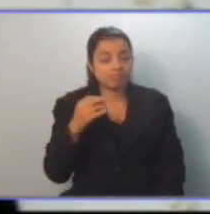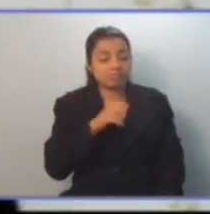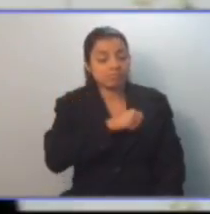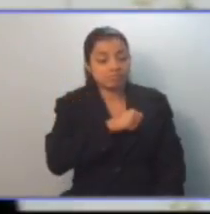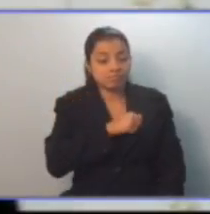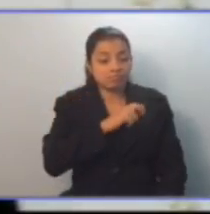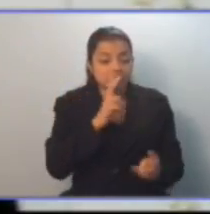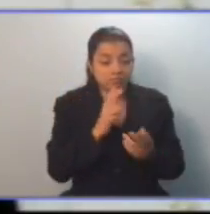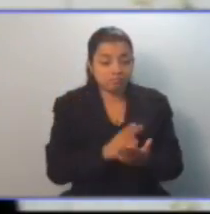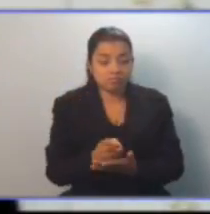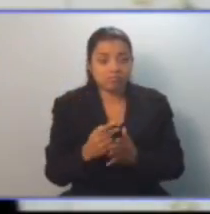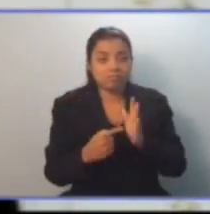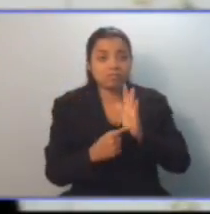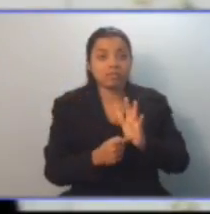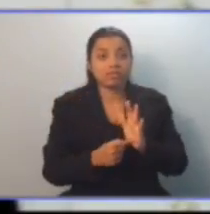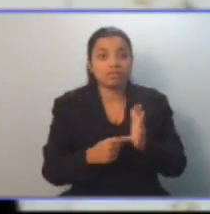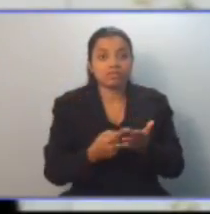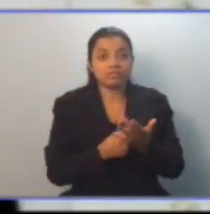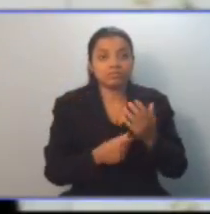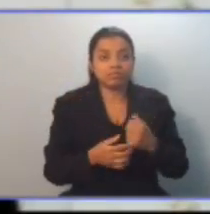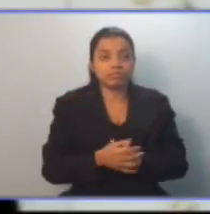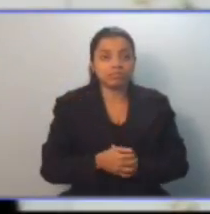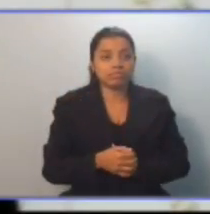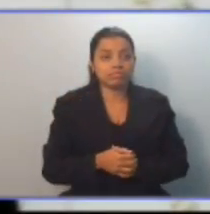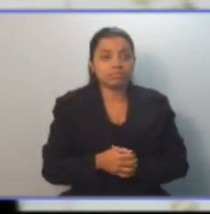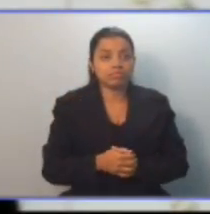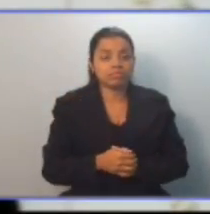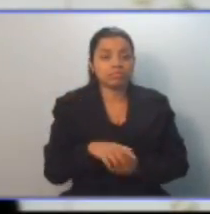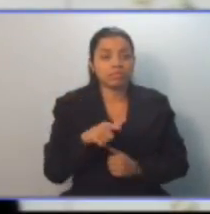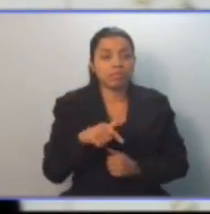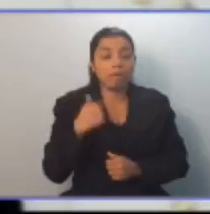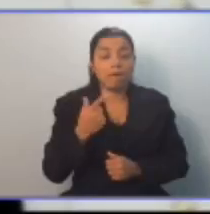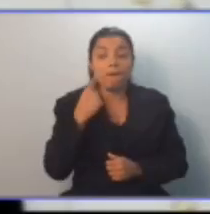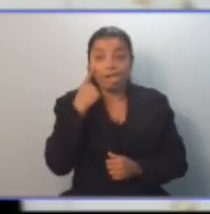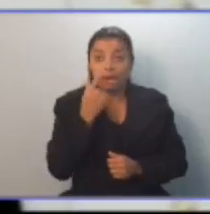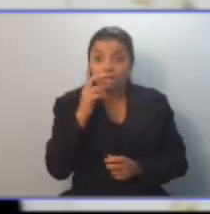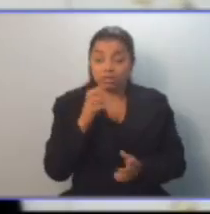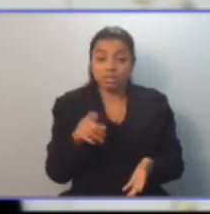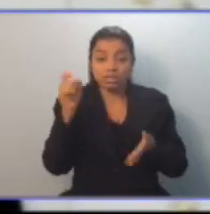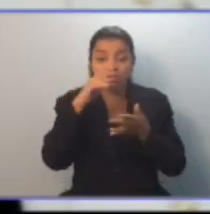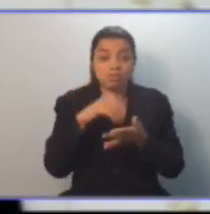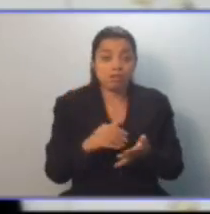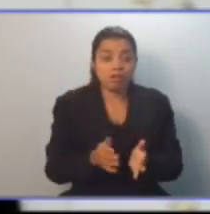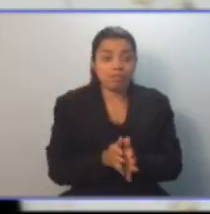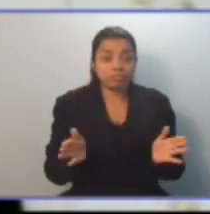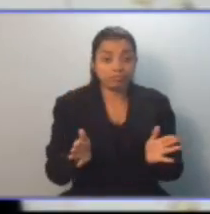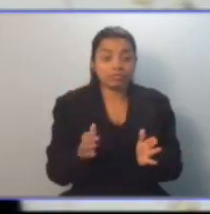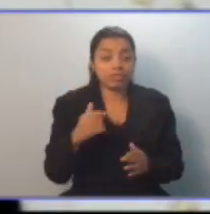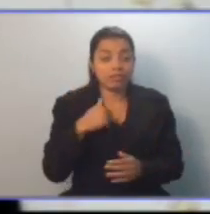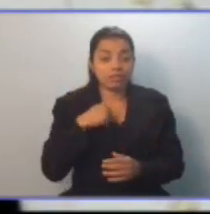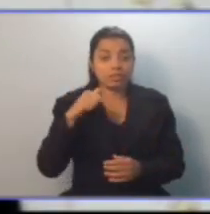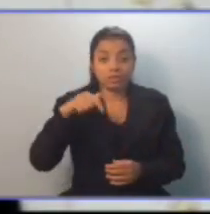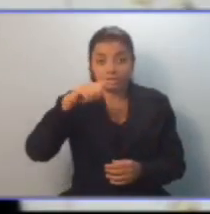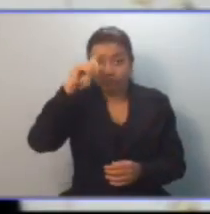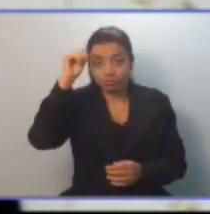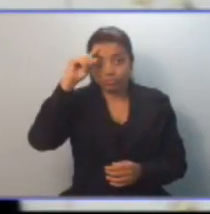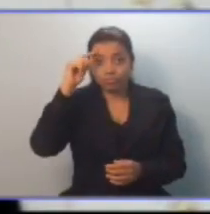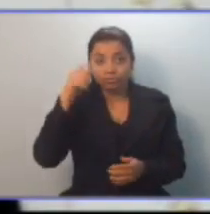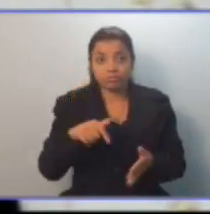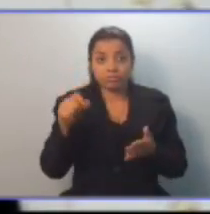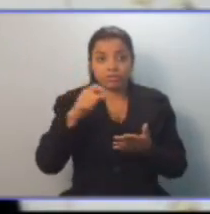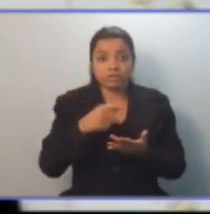de la transparencia y de la rendición de cuentas. Lo hemos visto en la administración pública. Yo actualmente trabajo dentro de la